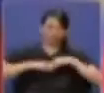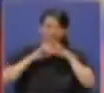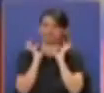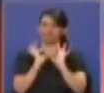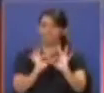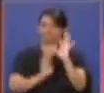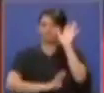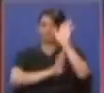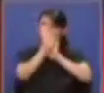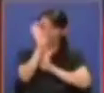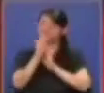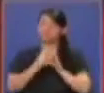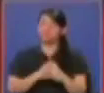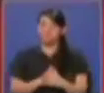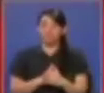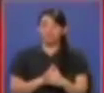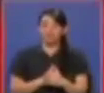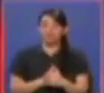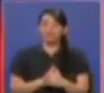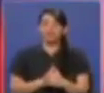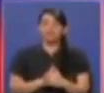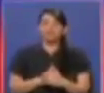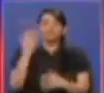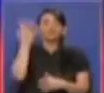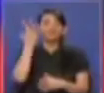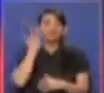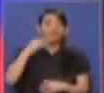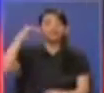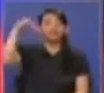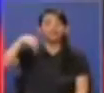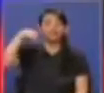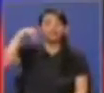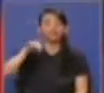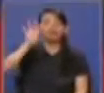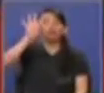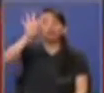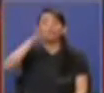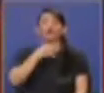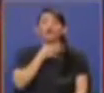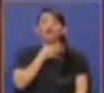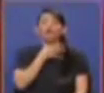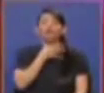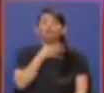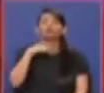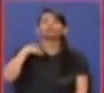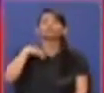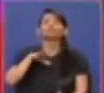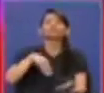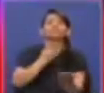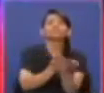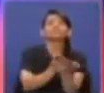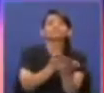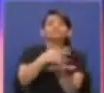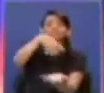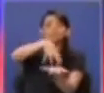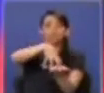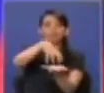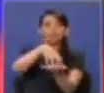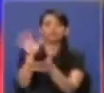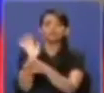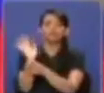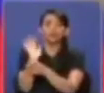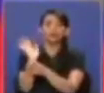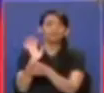Voy a hacer referencia al martes 4 de agosto, en donde me trasladé a la provincia de Zamora Chinchipe, una